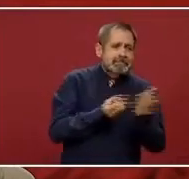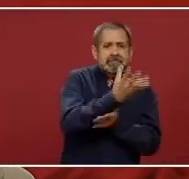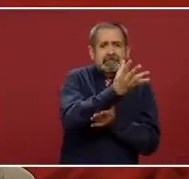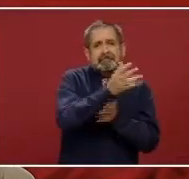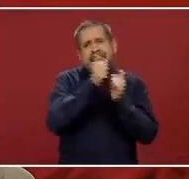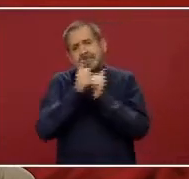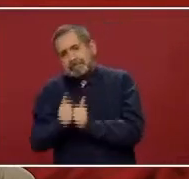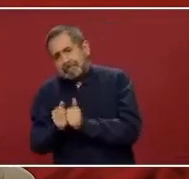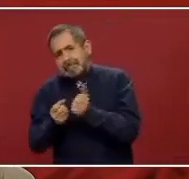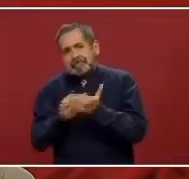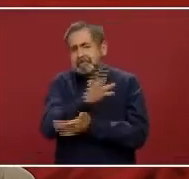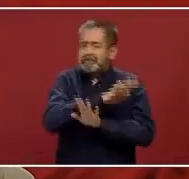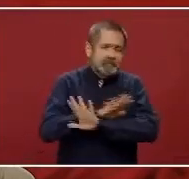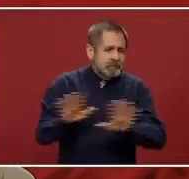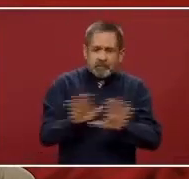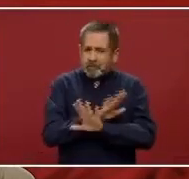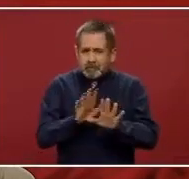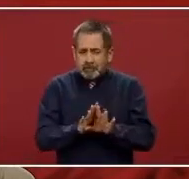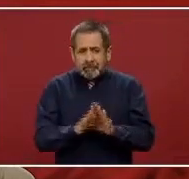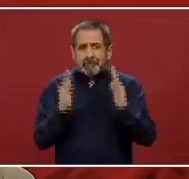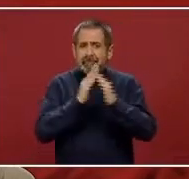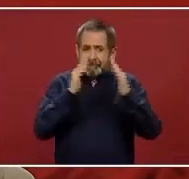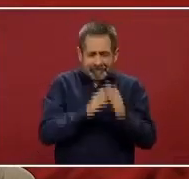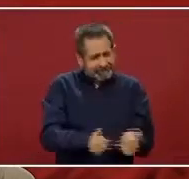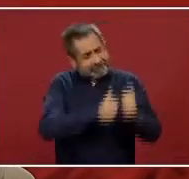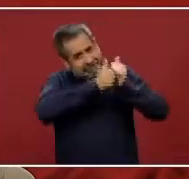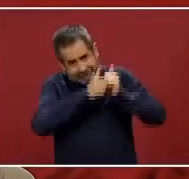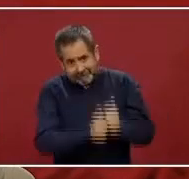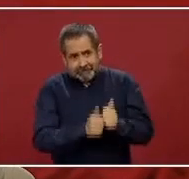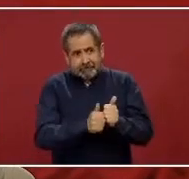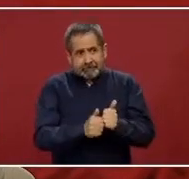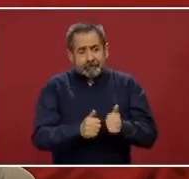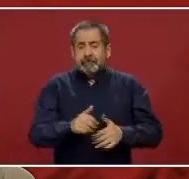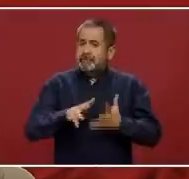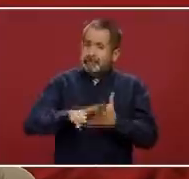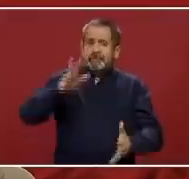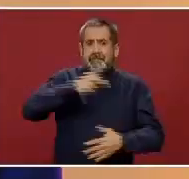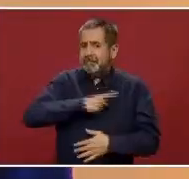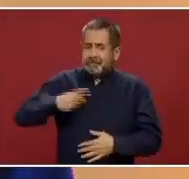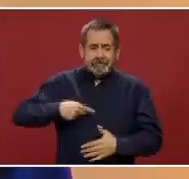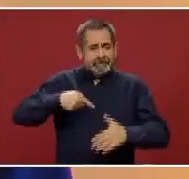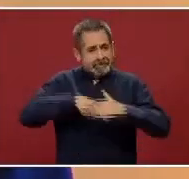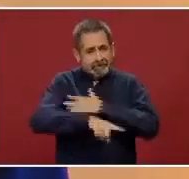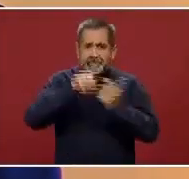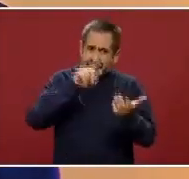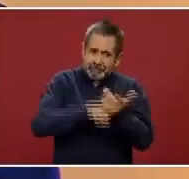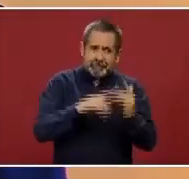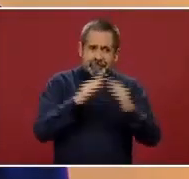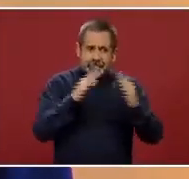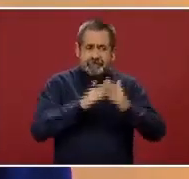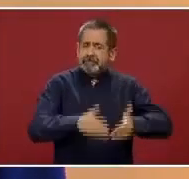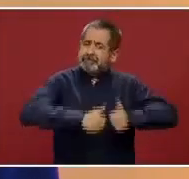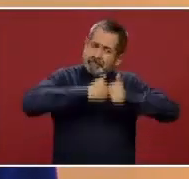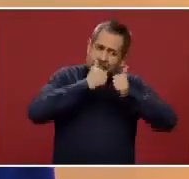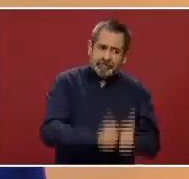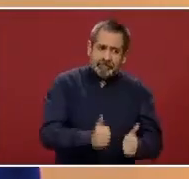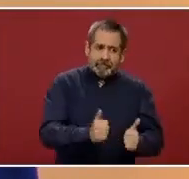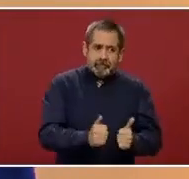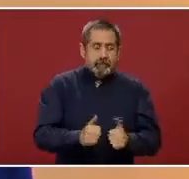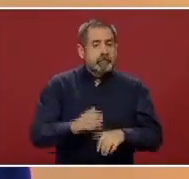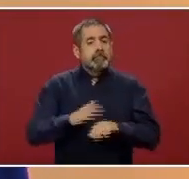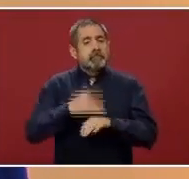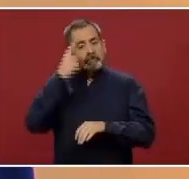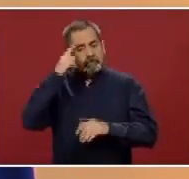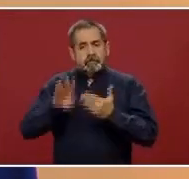no. La enorme mayoría de las personas deben quedarse en casa, porque el efecto de